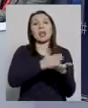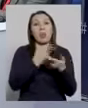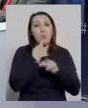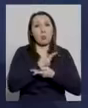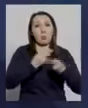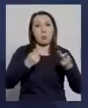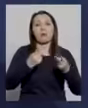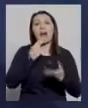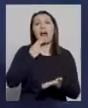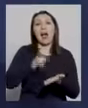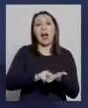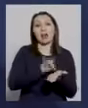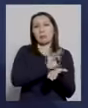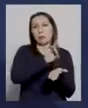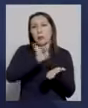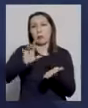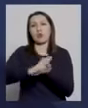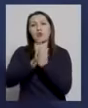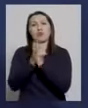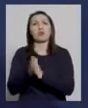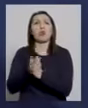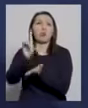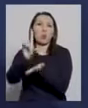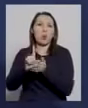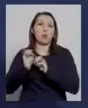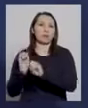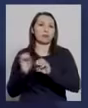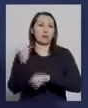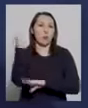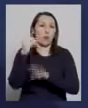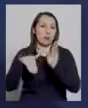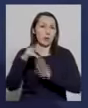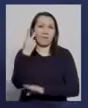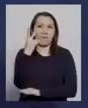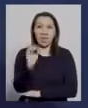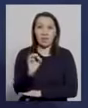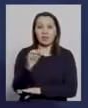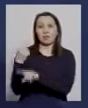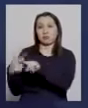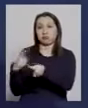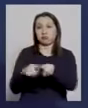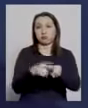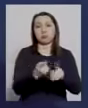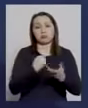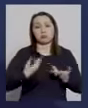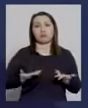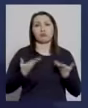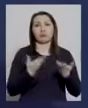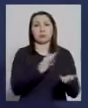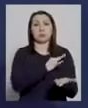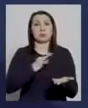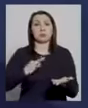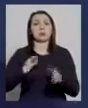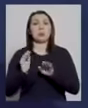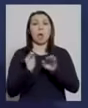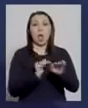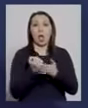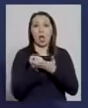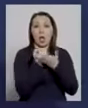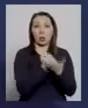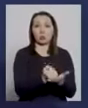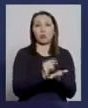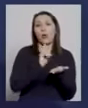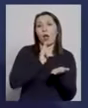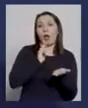se circuló una carta de todos los centros formadores, que somos más de 20 universidades, en las cuales nos ponemos a disposición del ministro para colaborar en